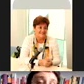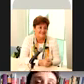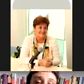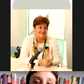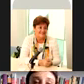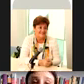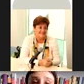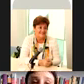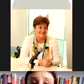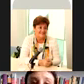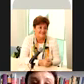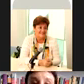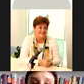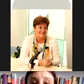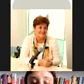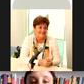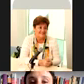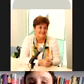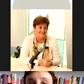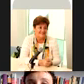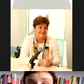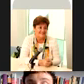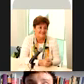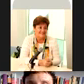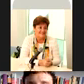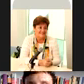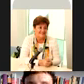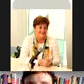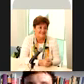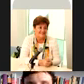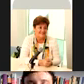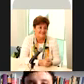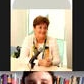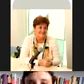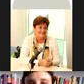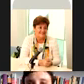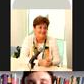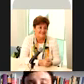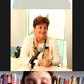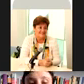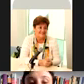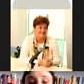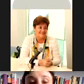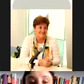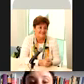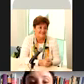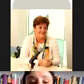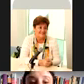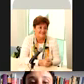cual todas las personas podamos transitar, podamos acceder a todos los beneficios, a ciudadanía